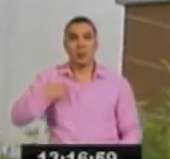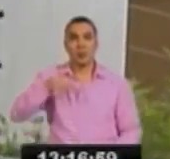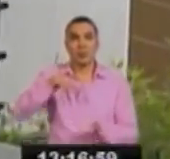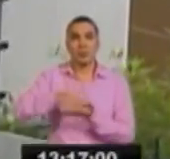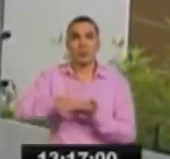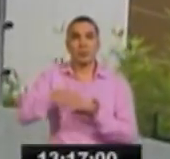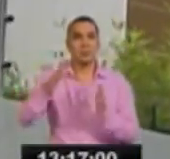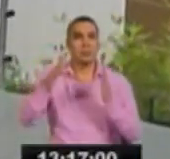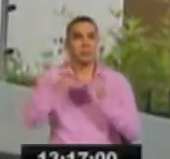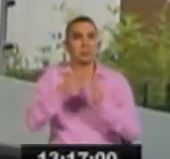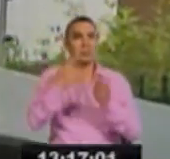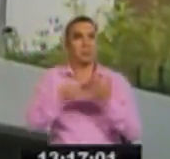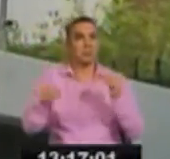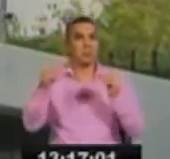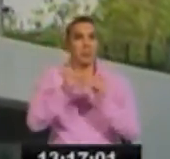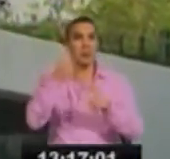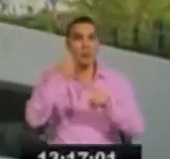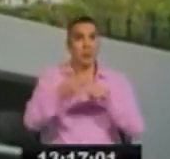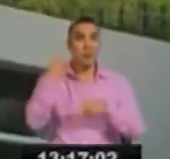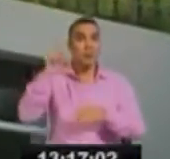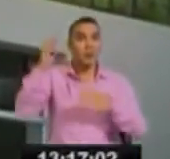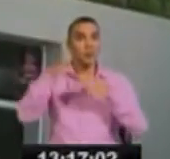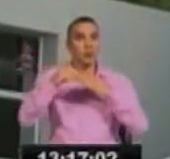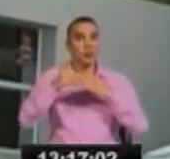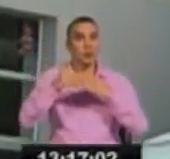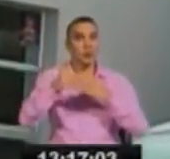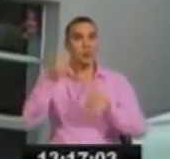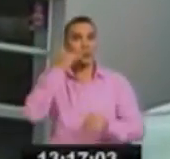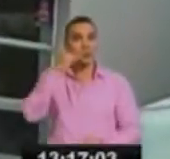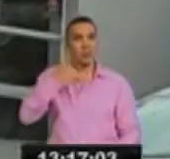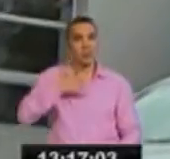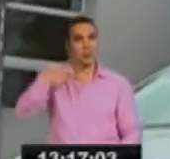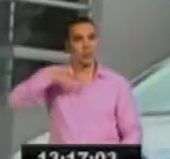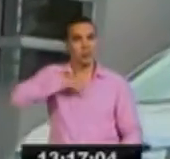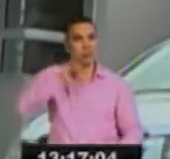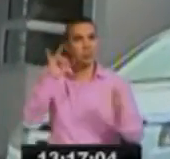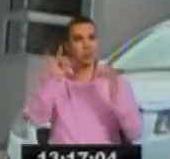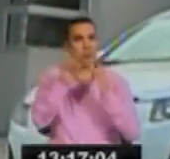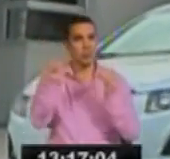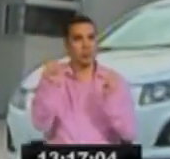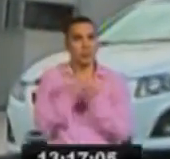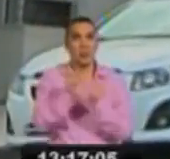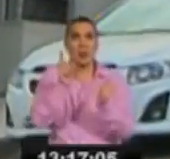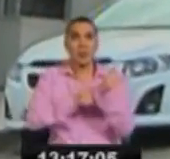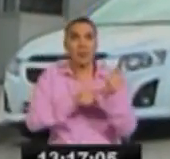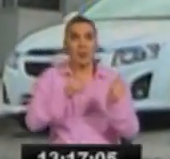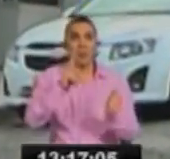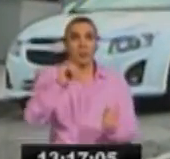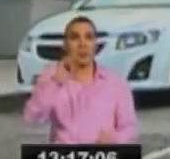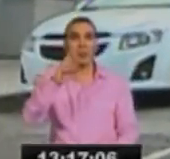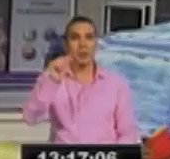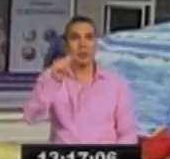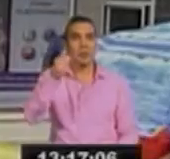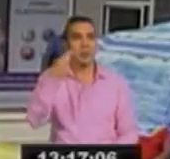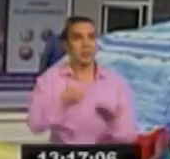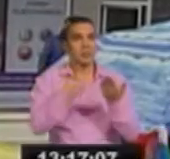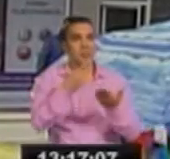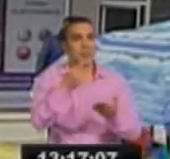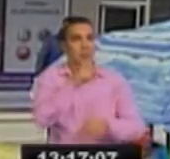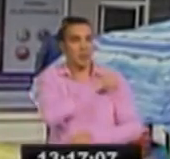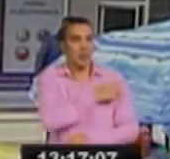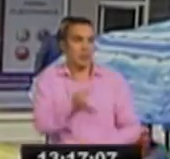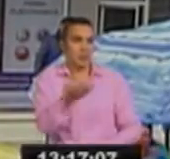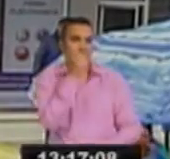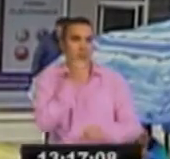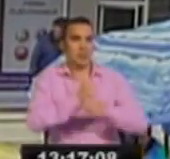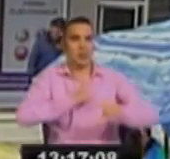un patrimonio de más de $500,000. Vía telefónica intentamos establecer contacto con su hermana Pierina Correa, a quien habría delegado para efectuar